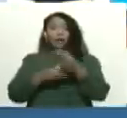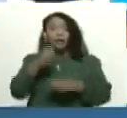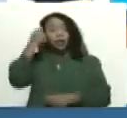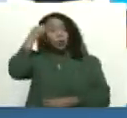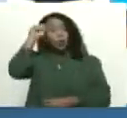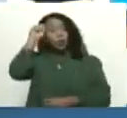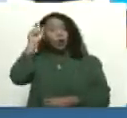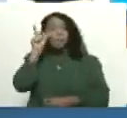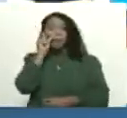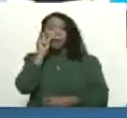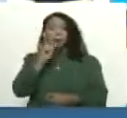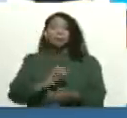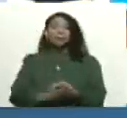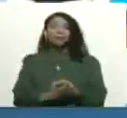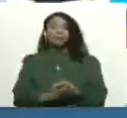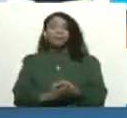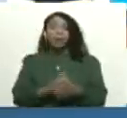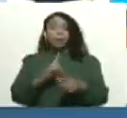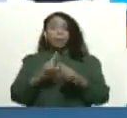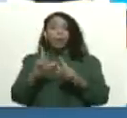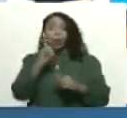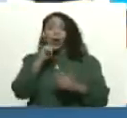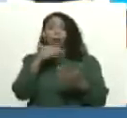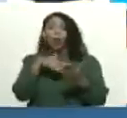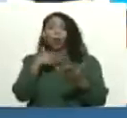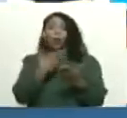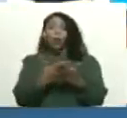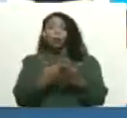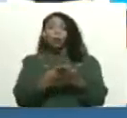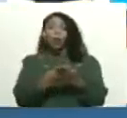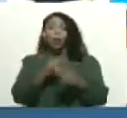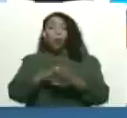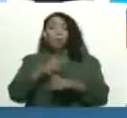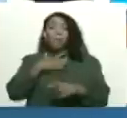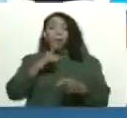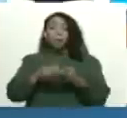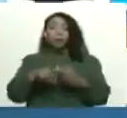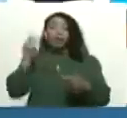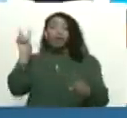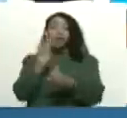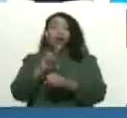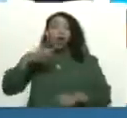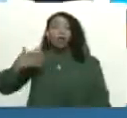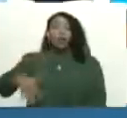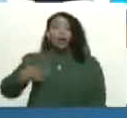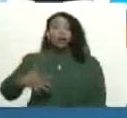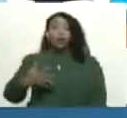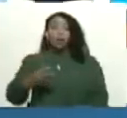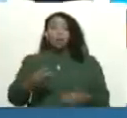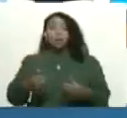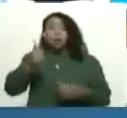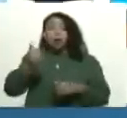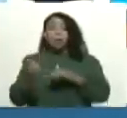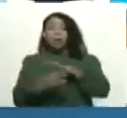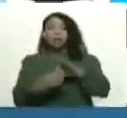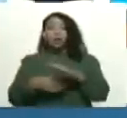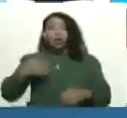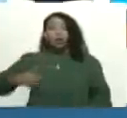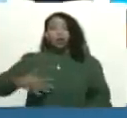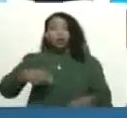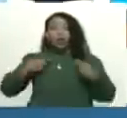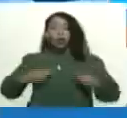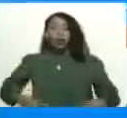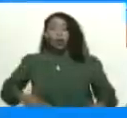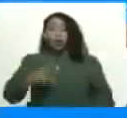papá. Pero también es injusto porque a mi esposo le siguen violando todos sus derechos más básicos, los derechos humanos, el derecho a